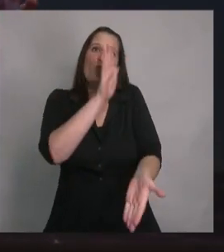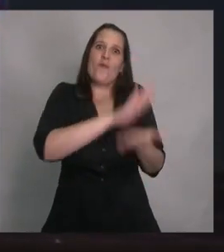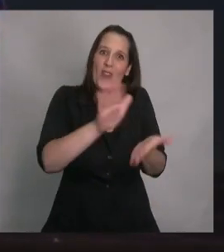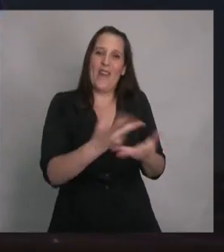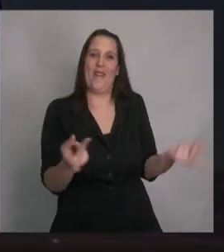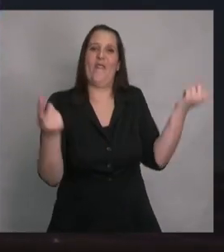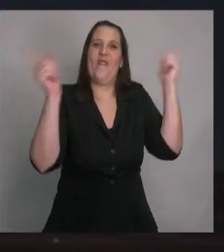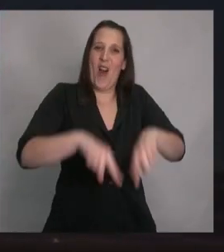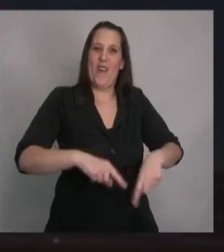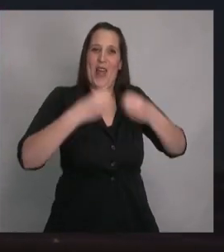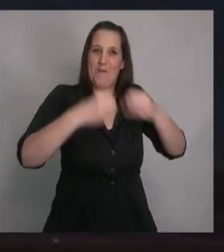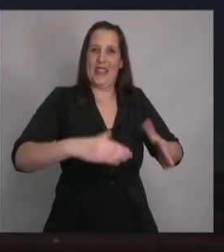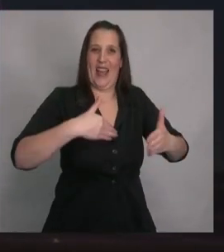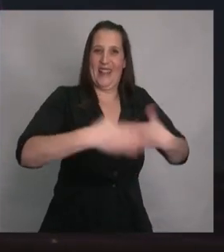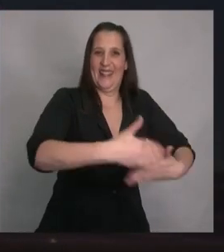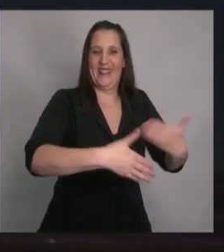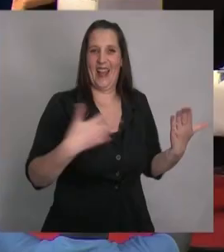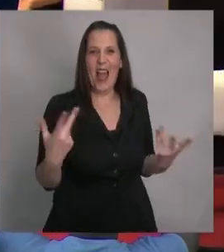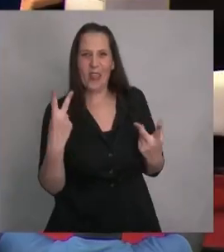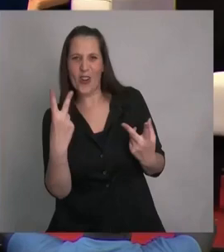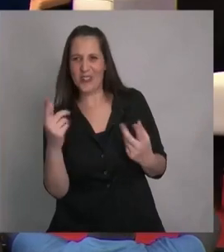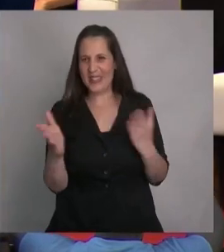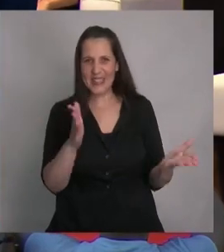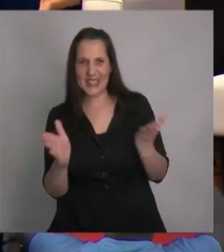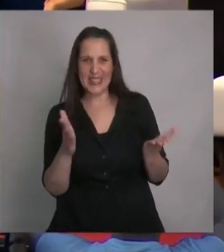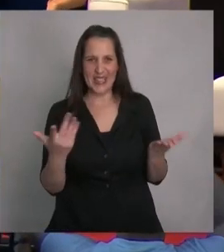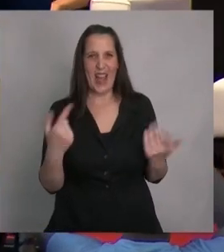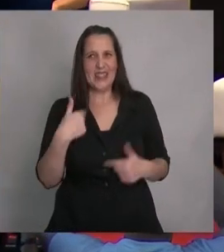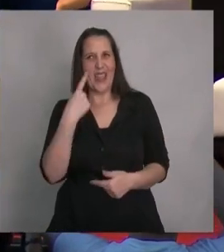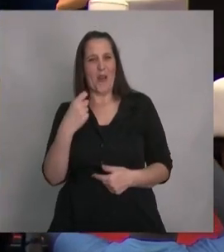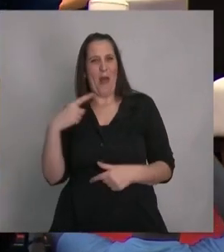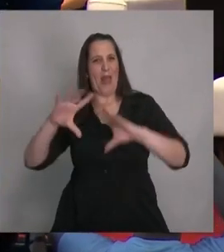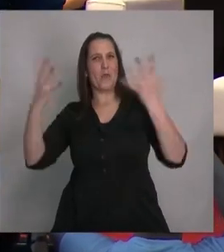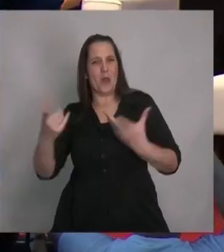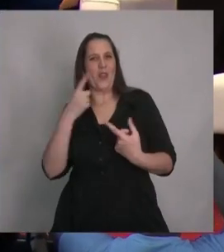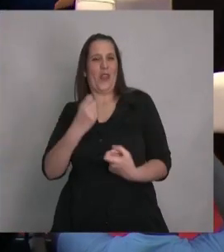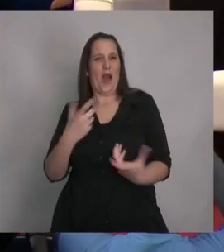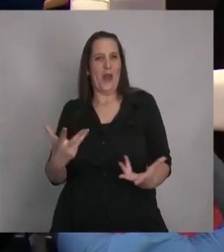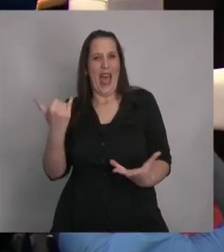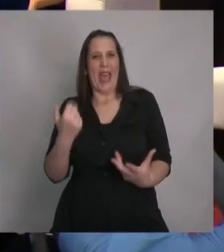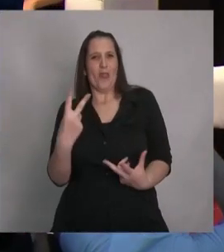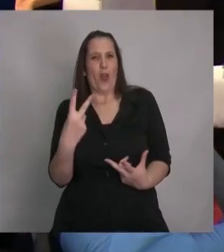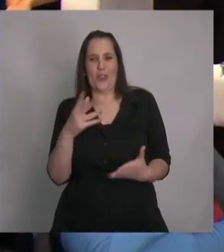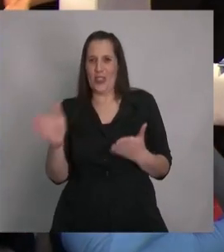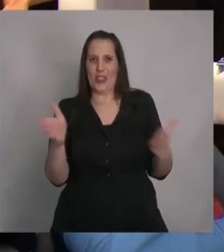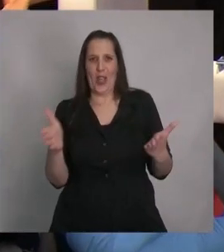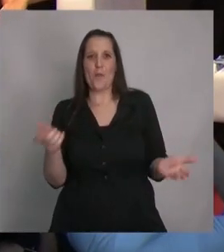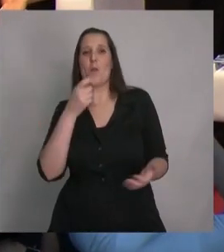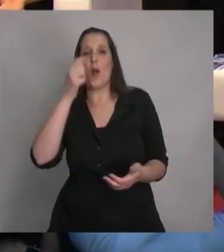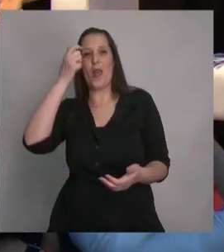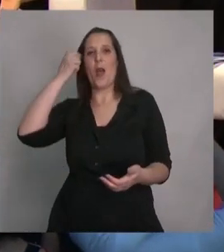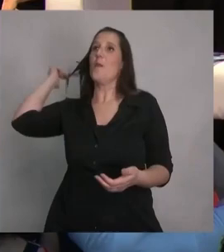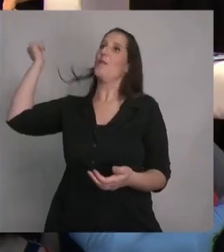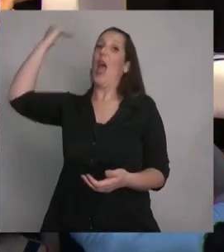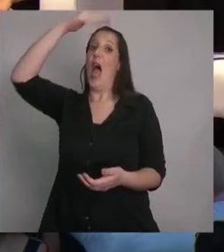y el progresismo latinoamericano en vez de anclarse en una alianza con Arabia Saudita a ver si